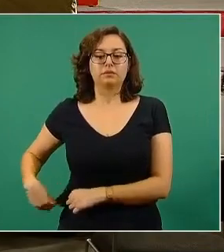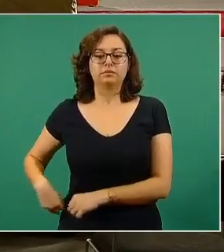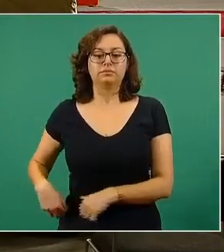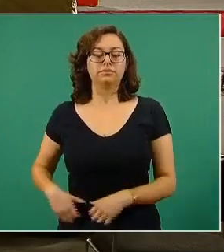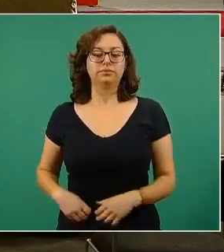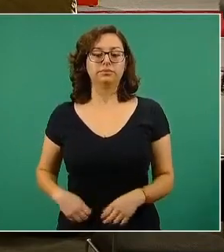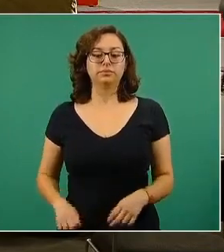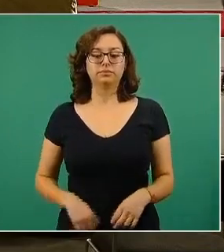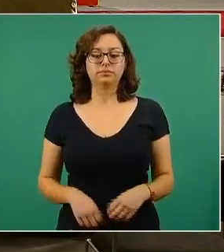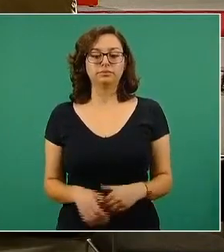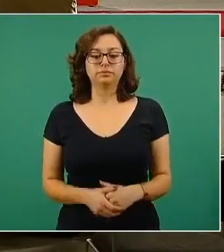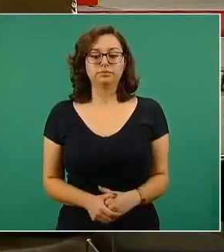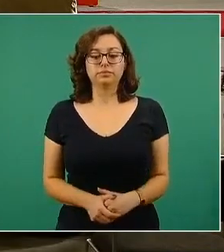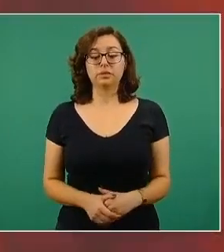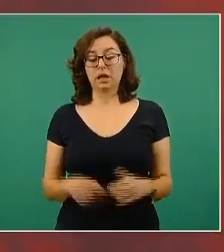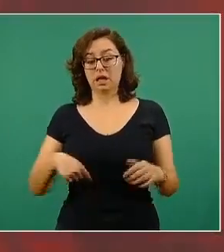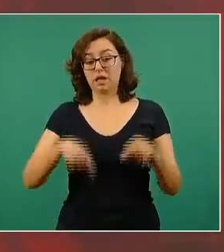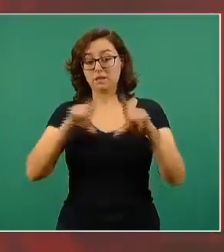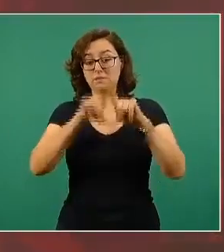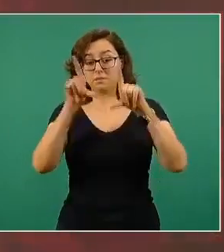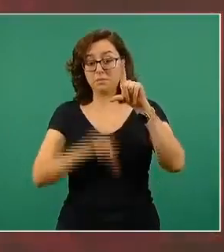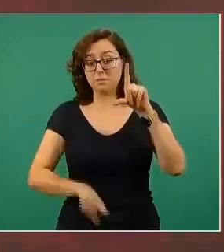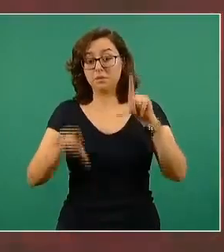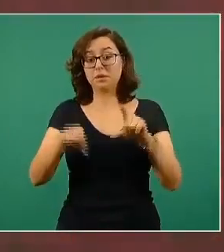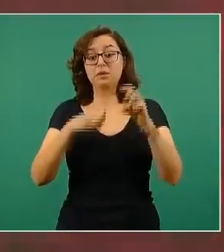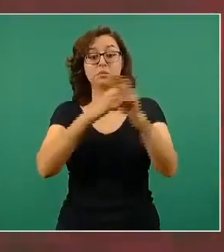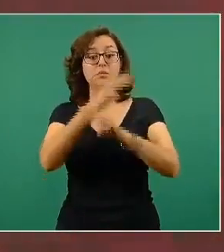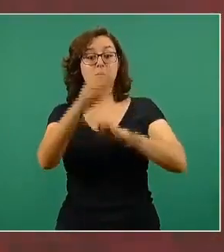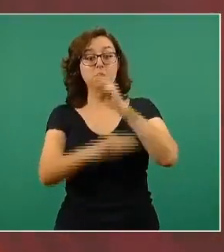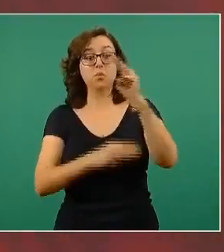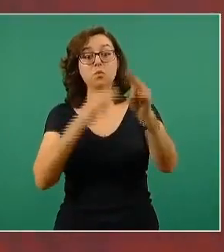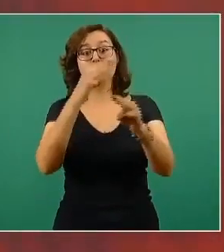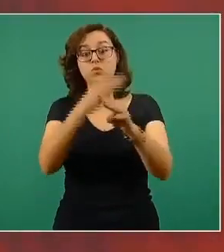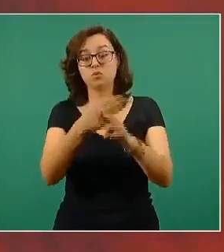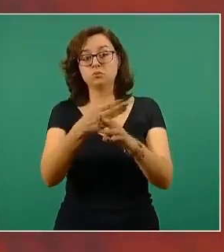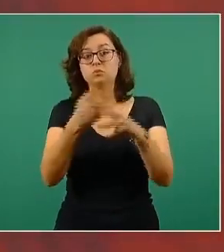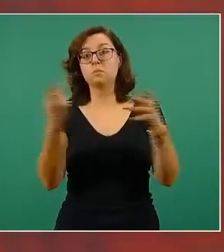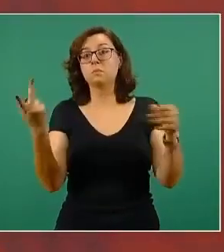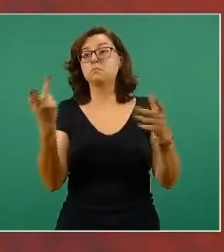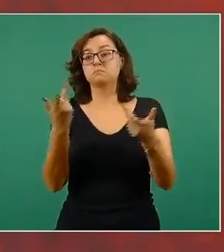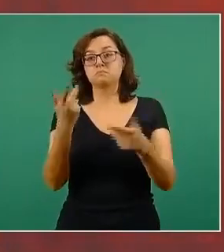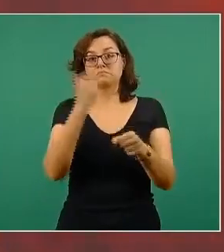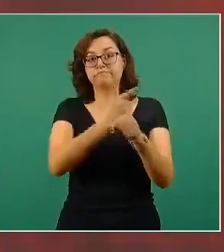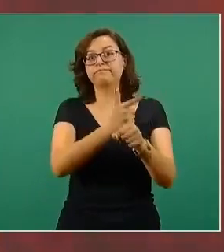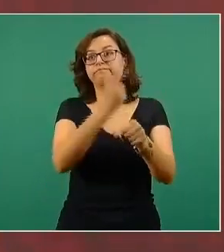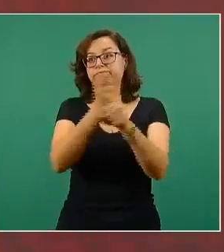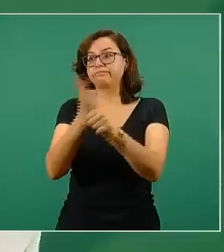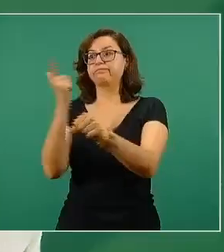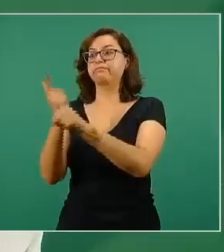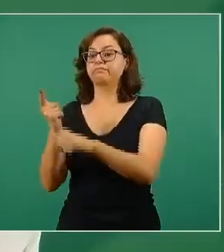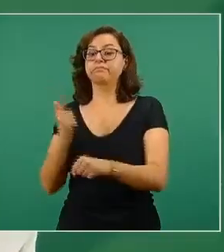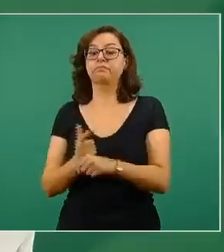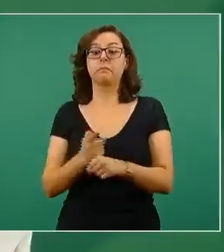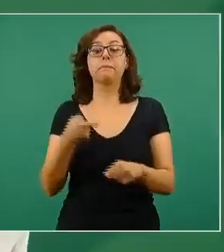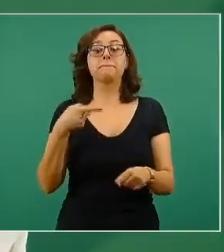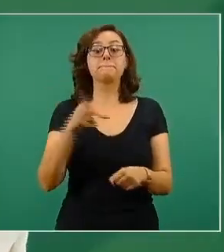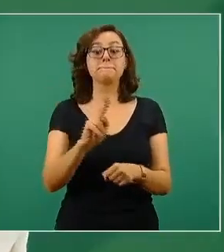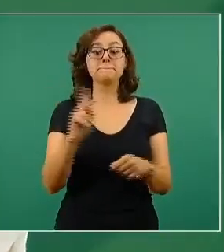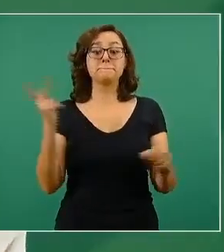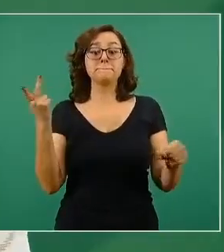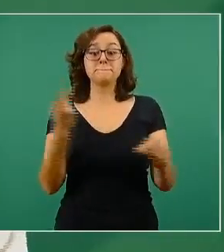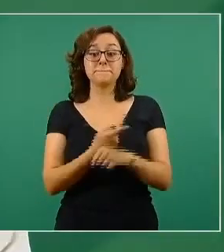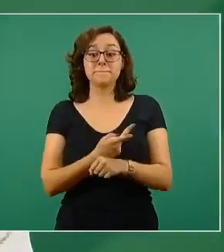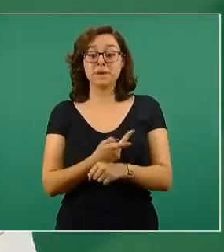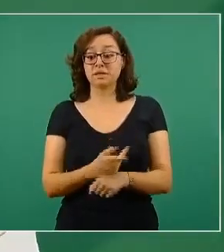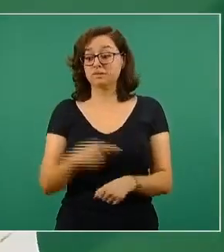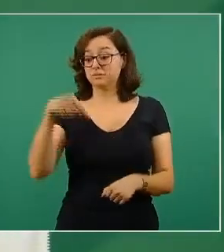y conscientes de que nunca México ha tenido una capacidad suficiente de servicios de fisioterapia